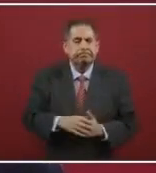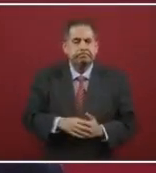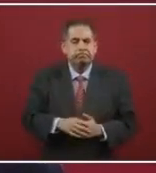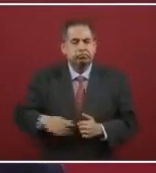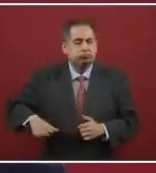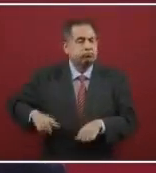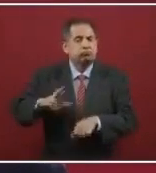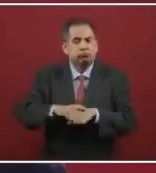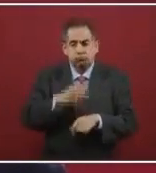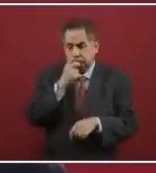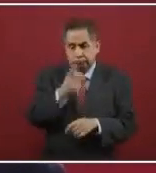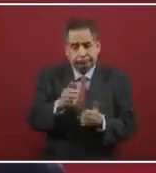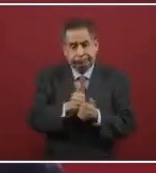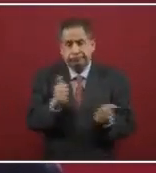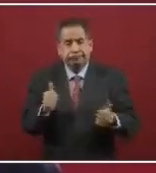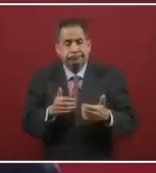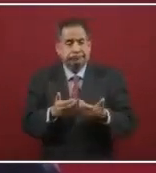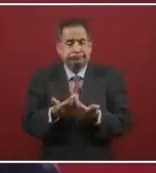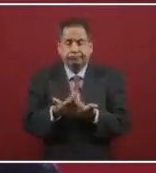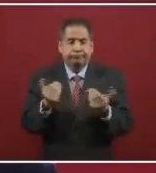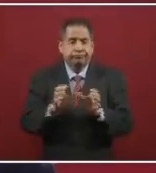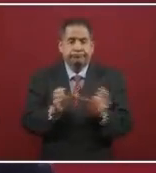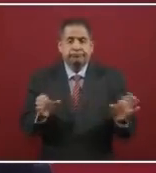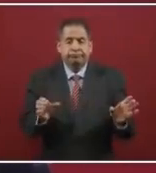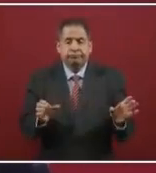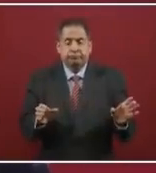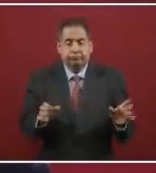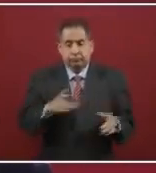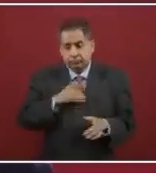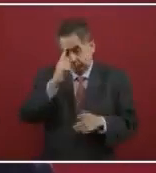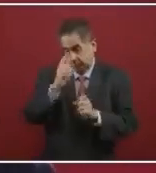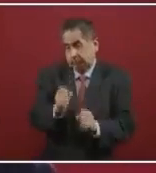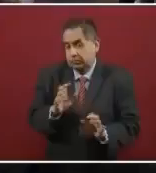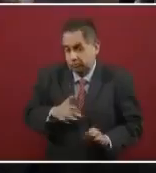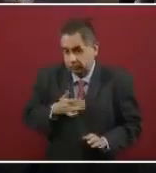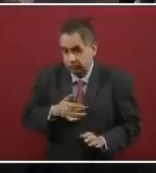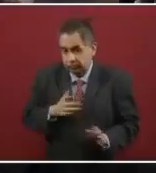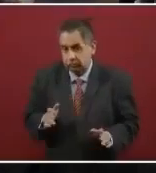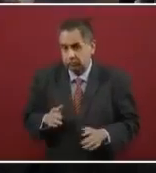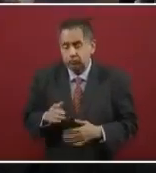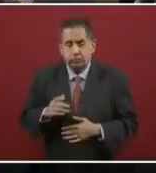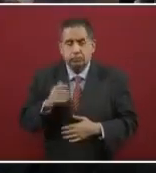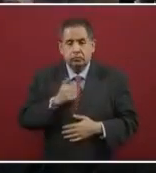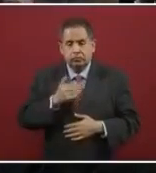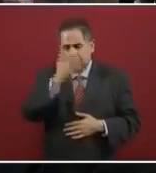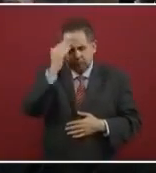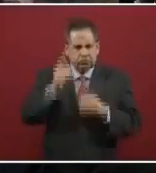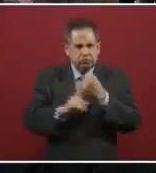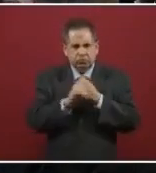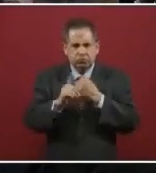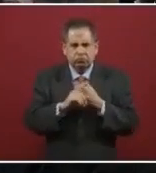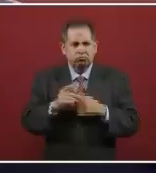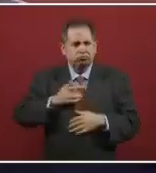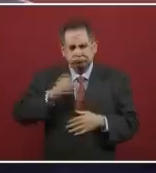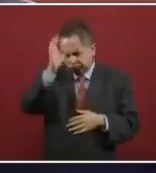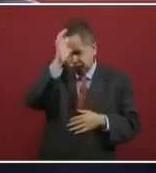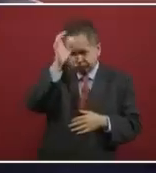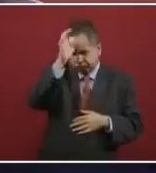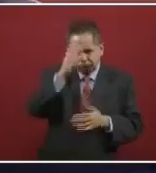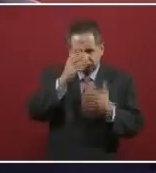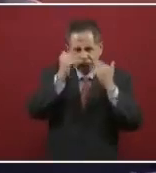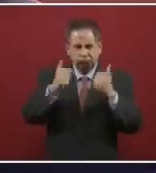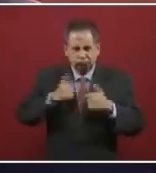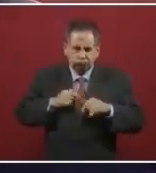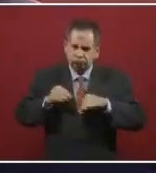el gobernador de Veracruz. Seguramente, yo no tengo ningún problema de conciencia, yo